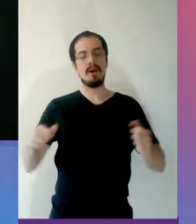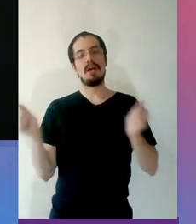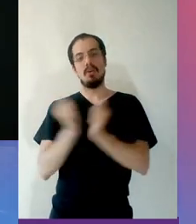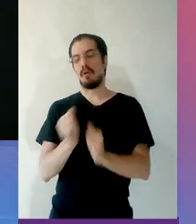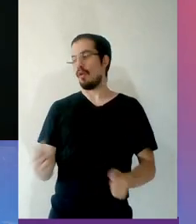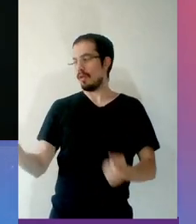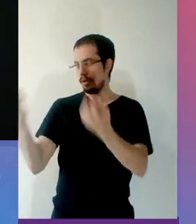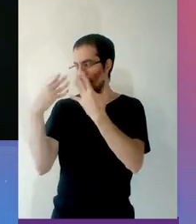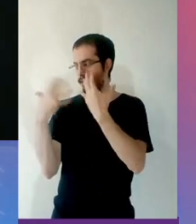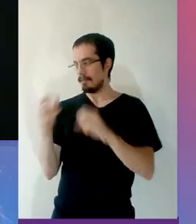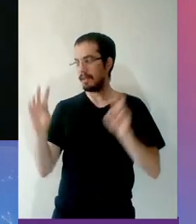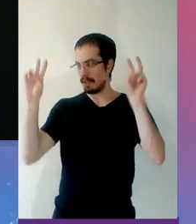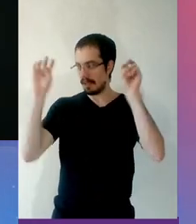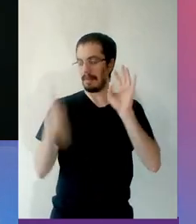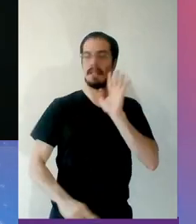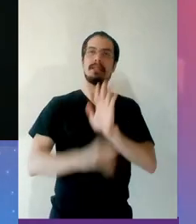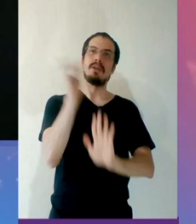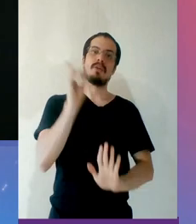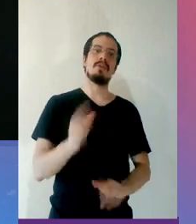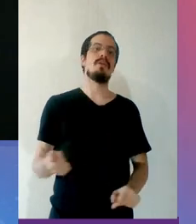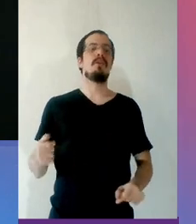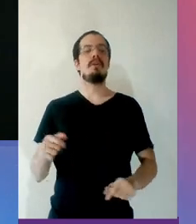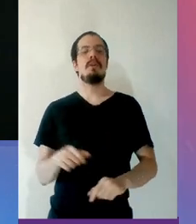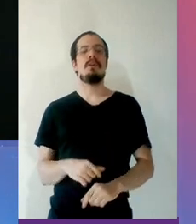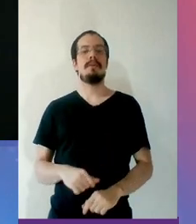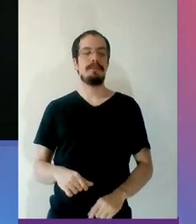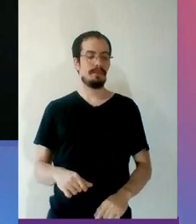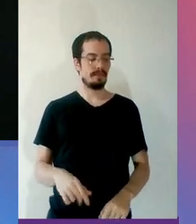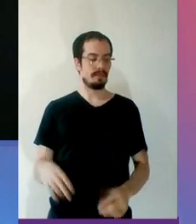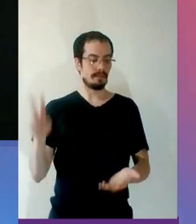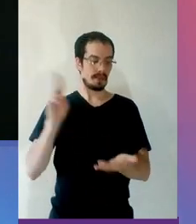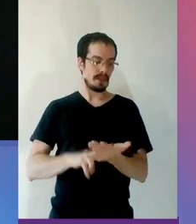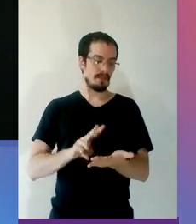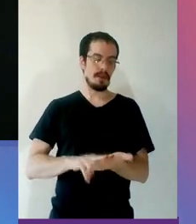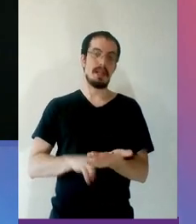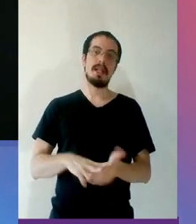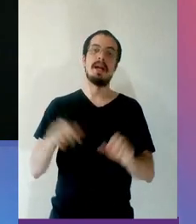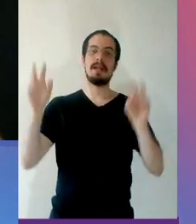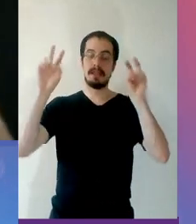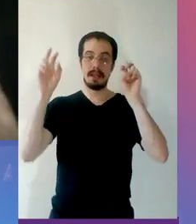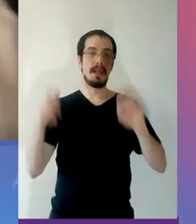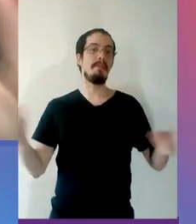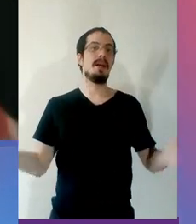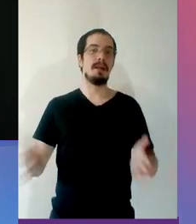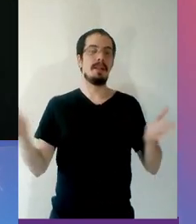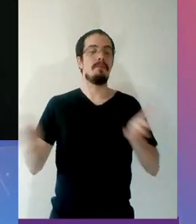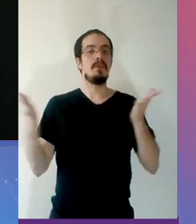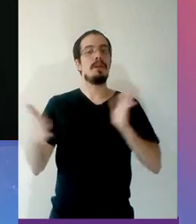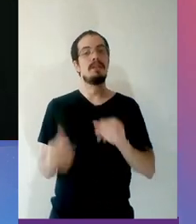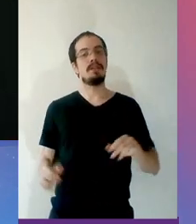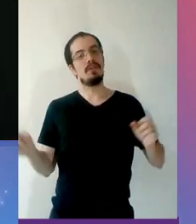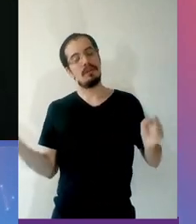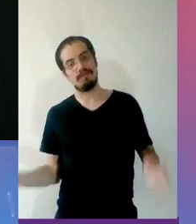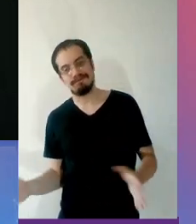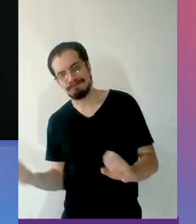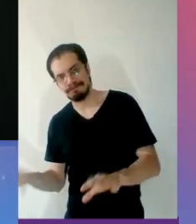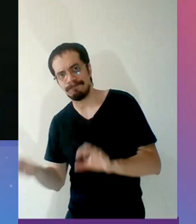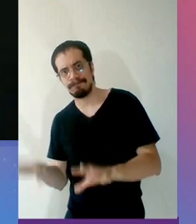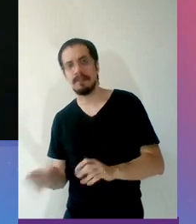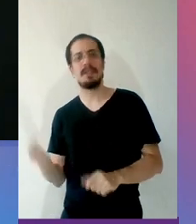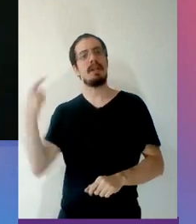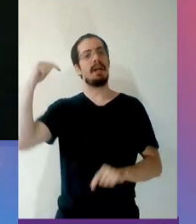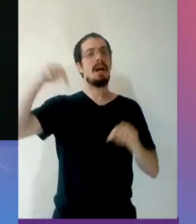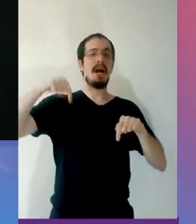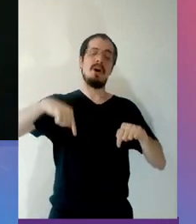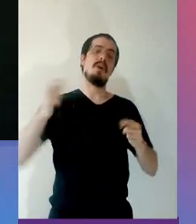la verdad es que la estimulación temprana de antaño es muchísimo más compleja. Y por eso que a